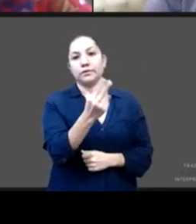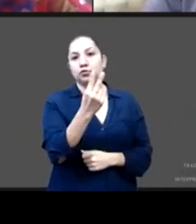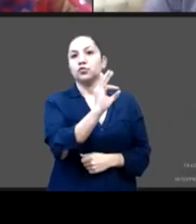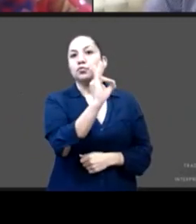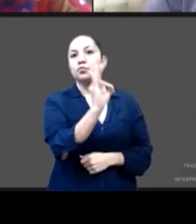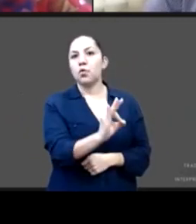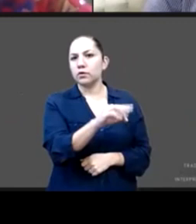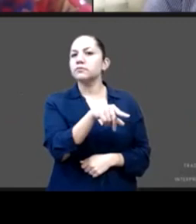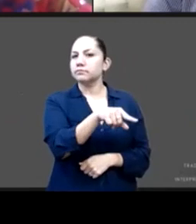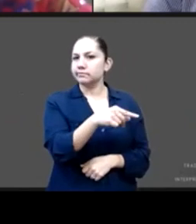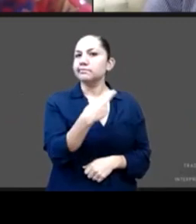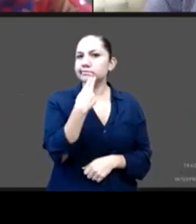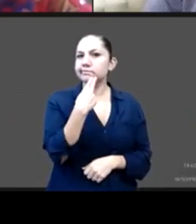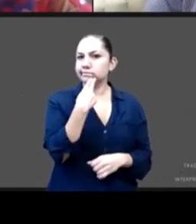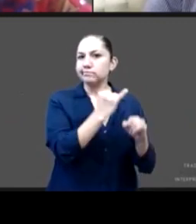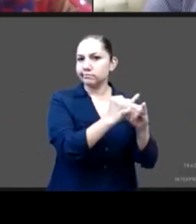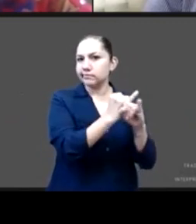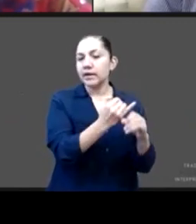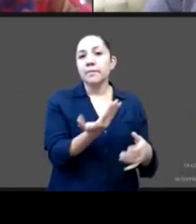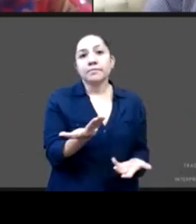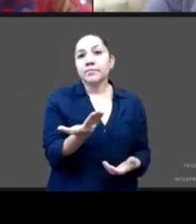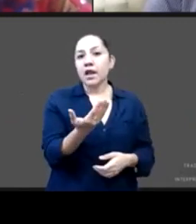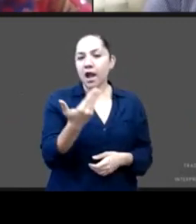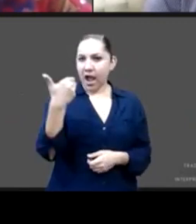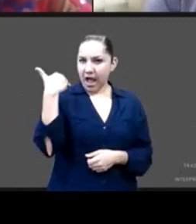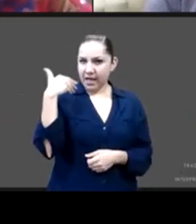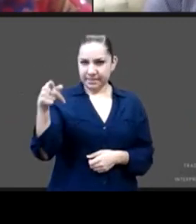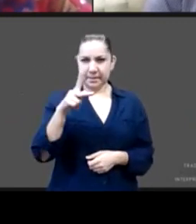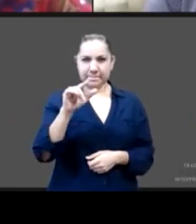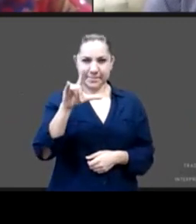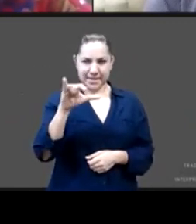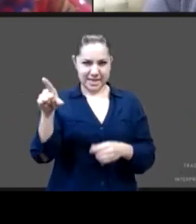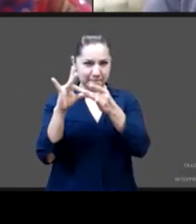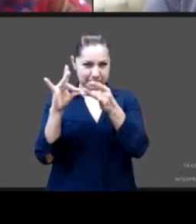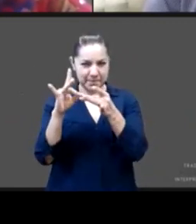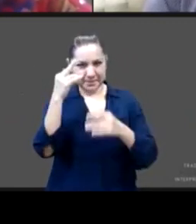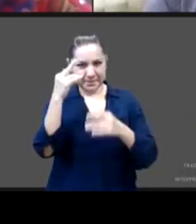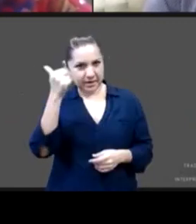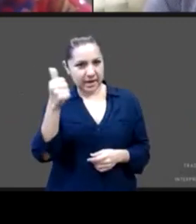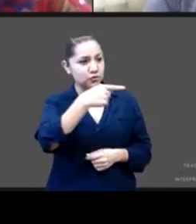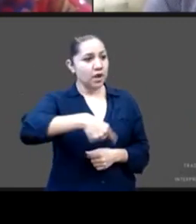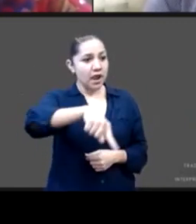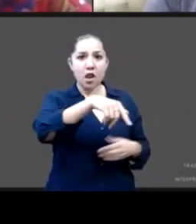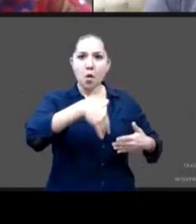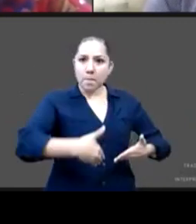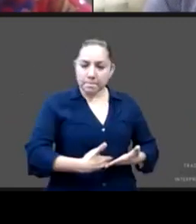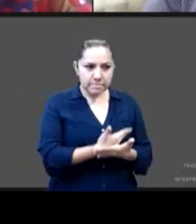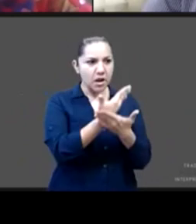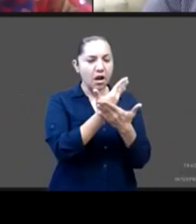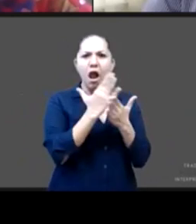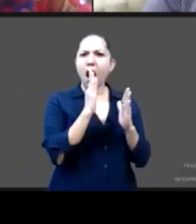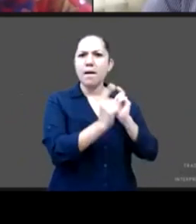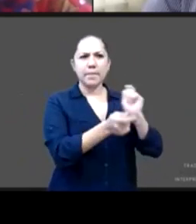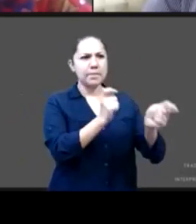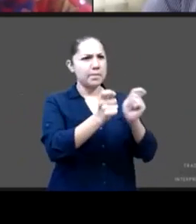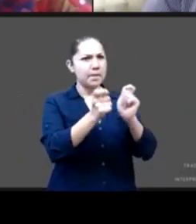son nativos digitales, como mencionó Pili, sino son usuarios permanentes.